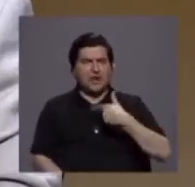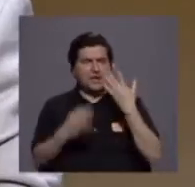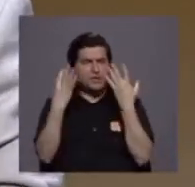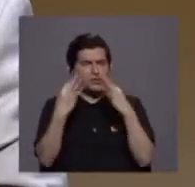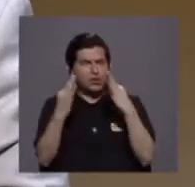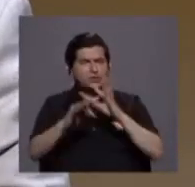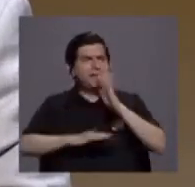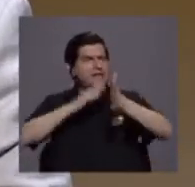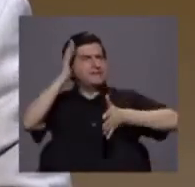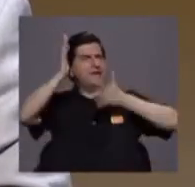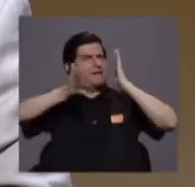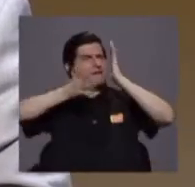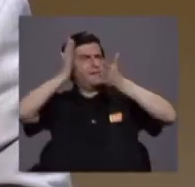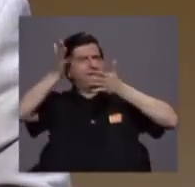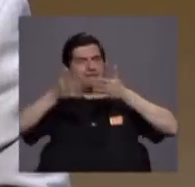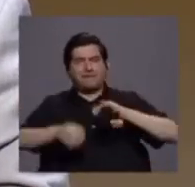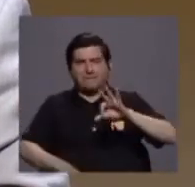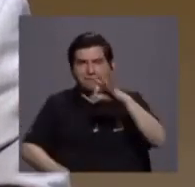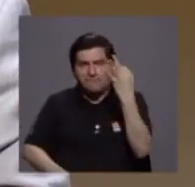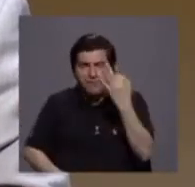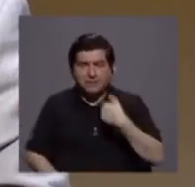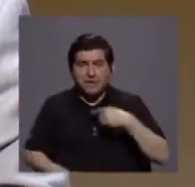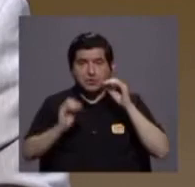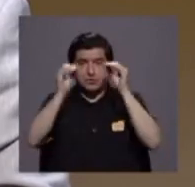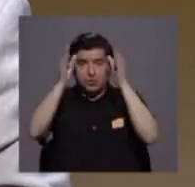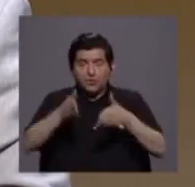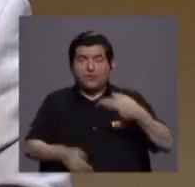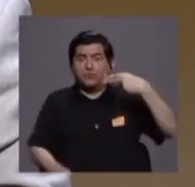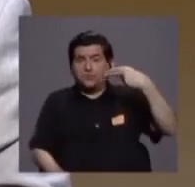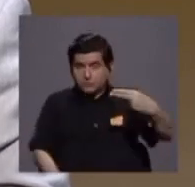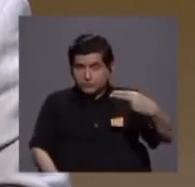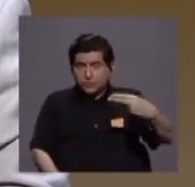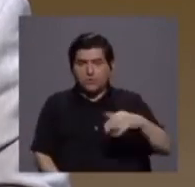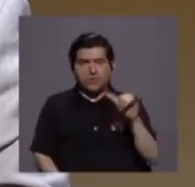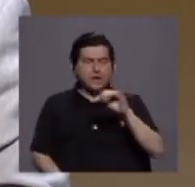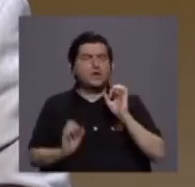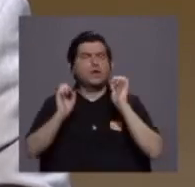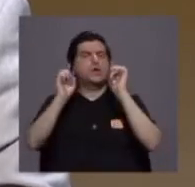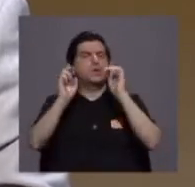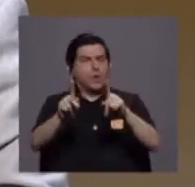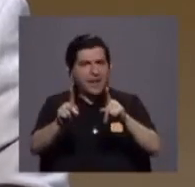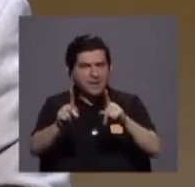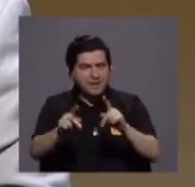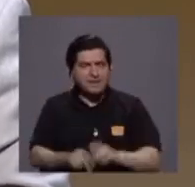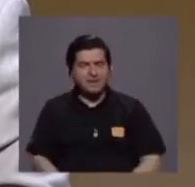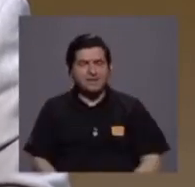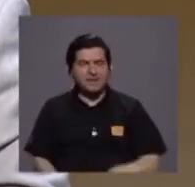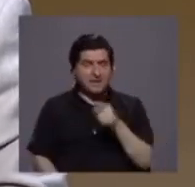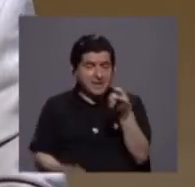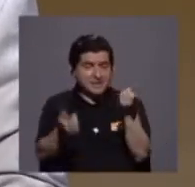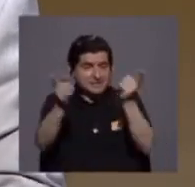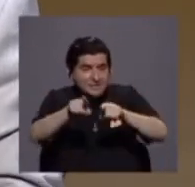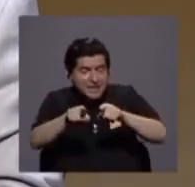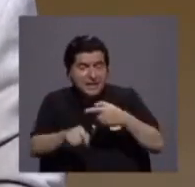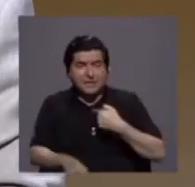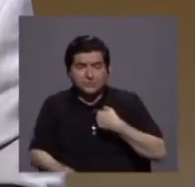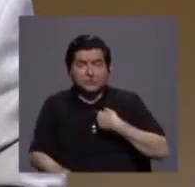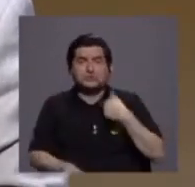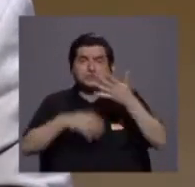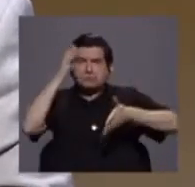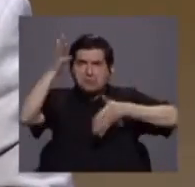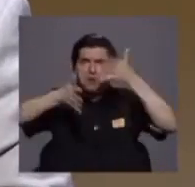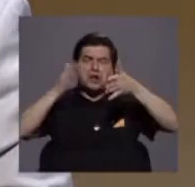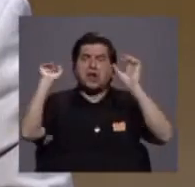ser muy creativo como catedrático Humboldt, vi la oportunidad con el CIEDIN de ponerme